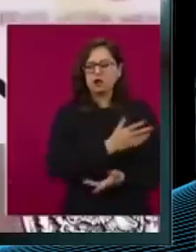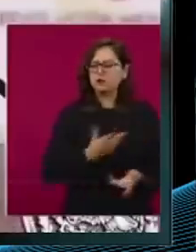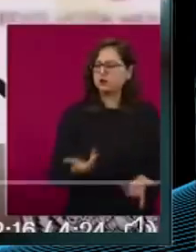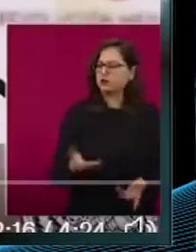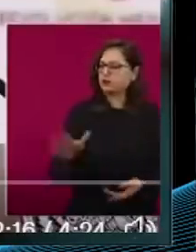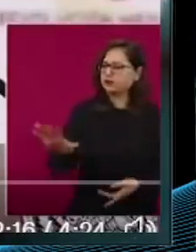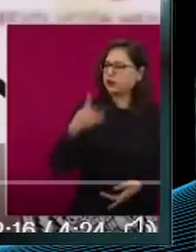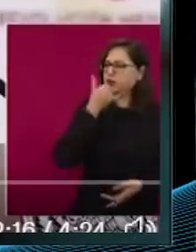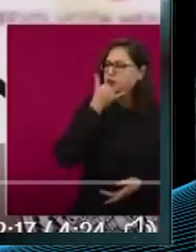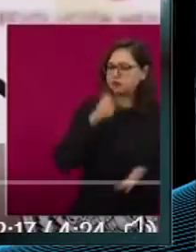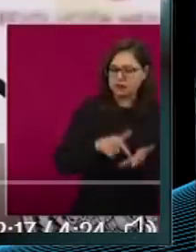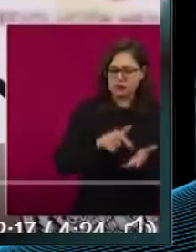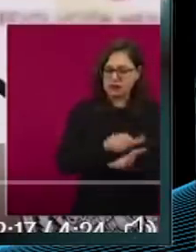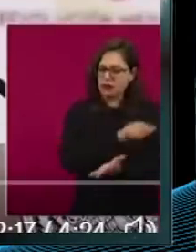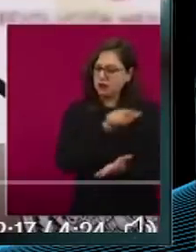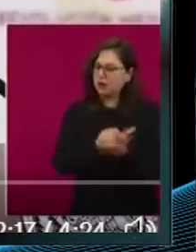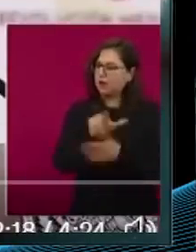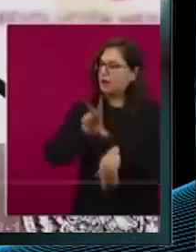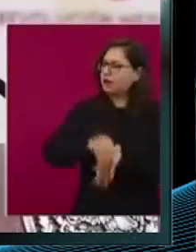la energía.